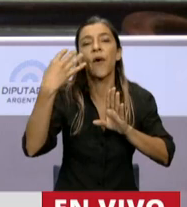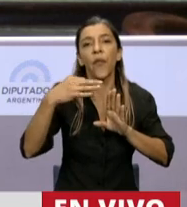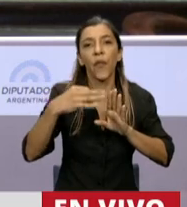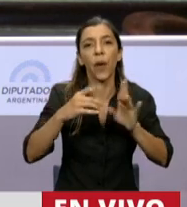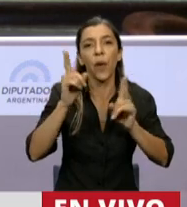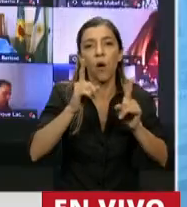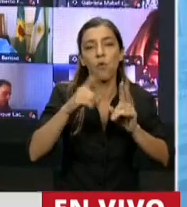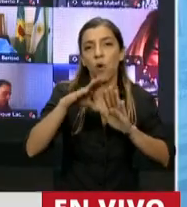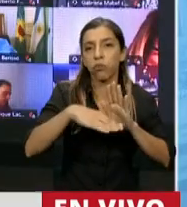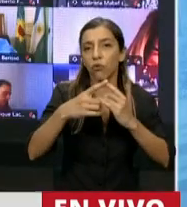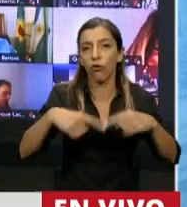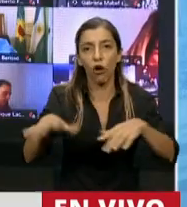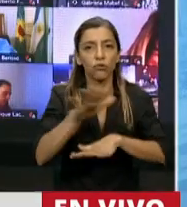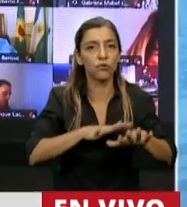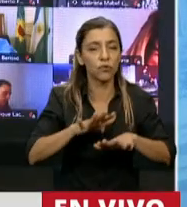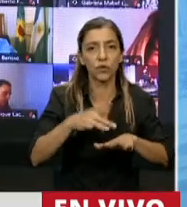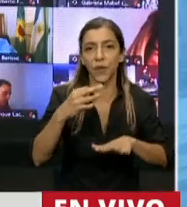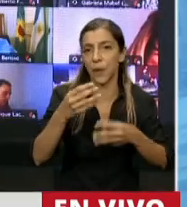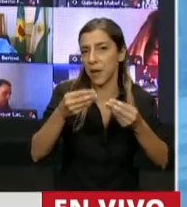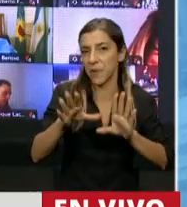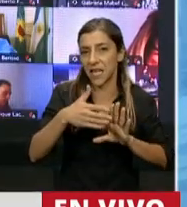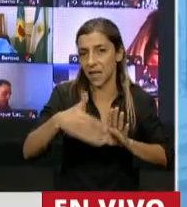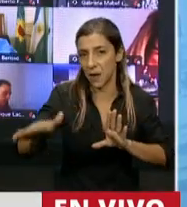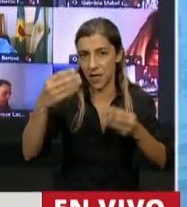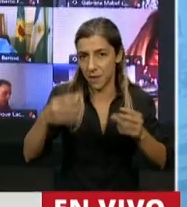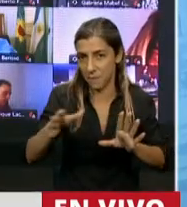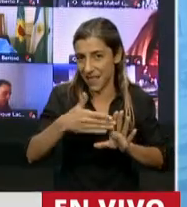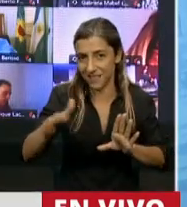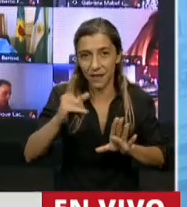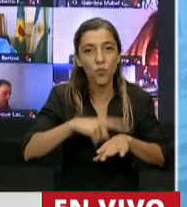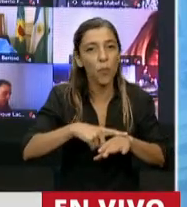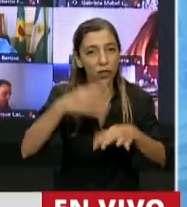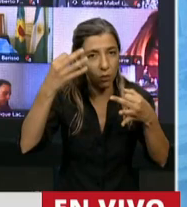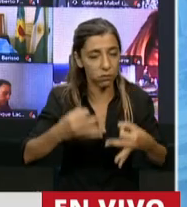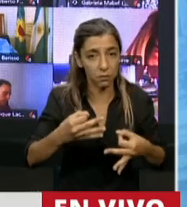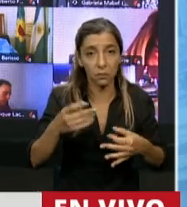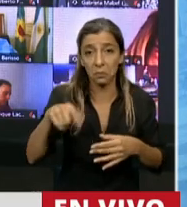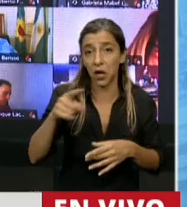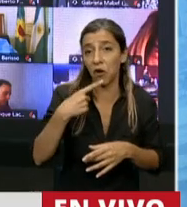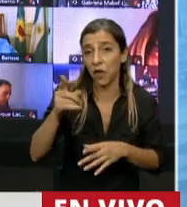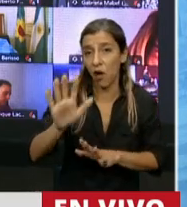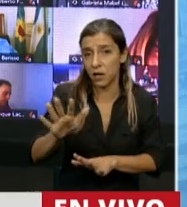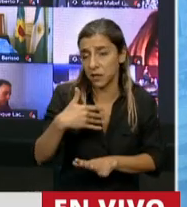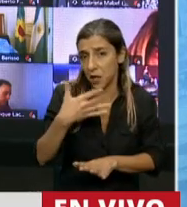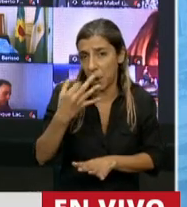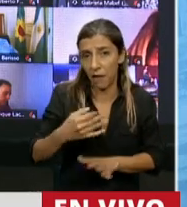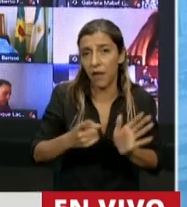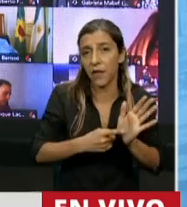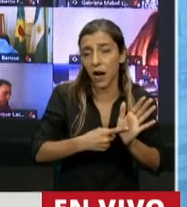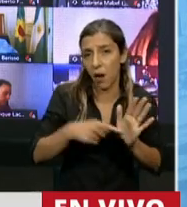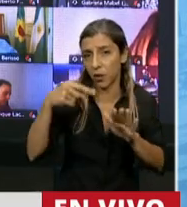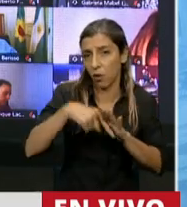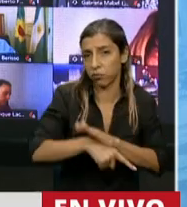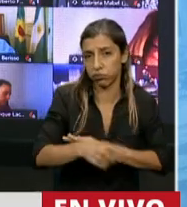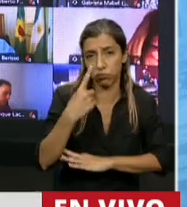La verdad que me parece que quien dijo eso o tiene poca práctica parlamentaria, no conoce a cabalidad nuestro reglamento,